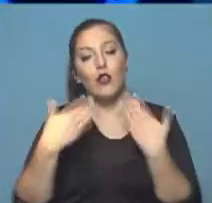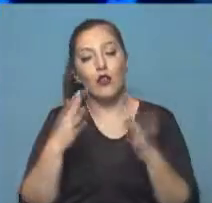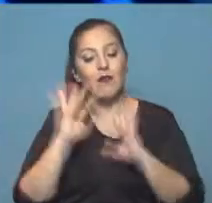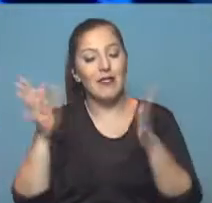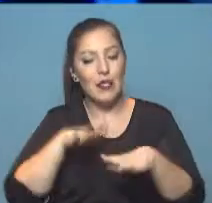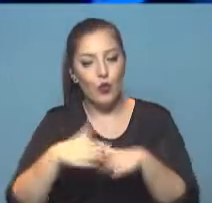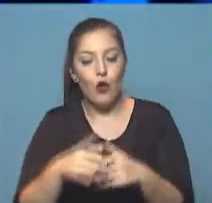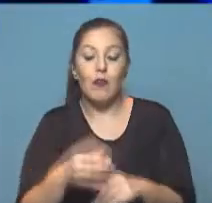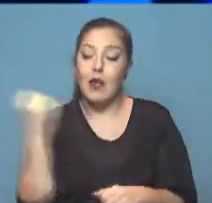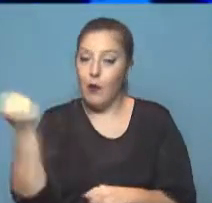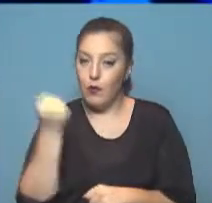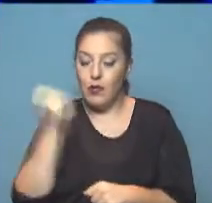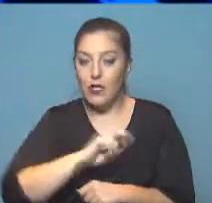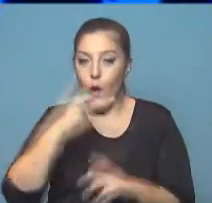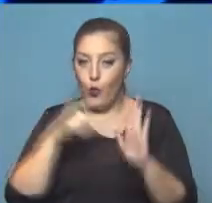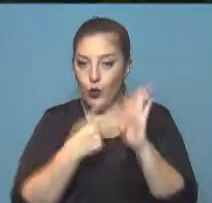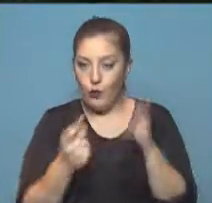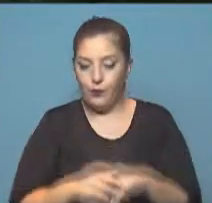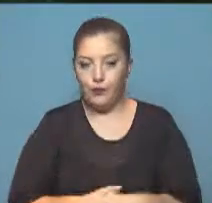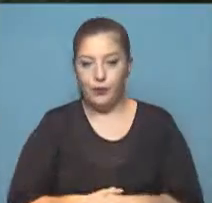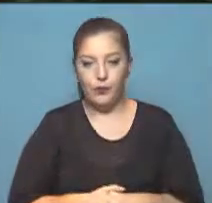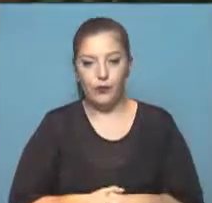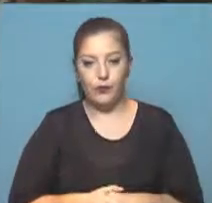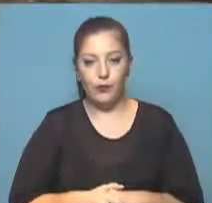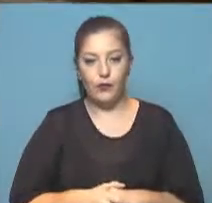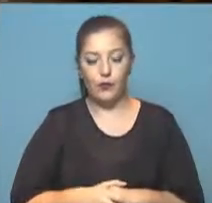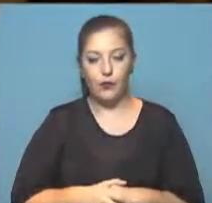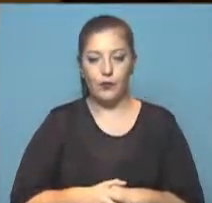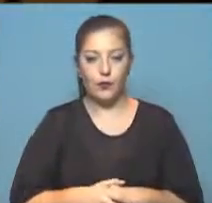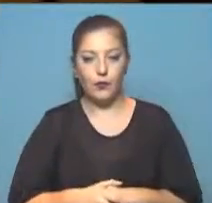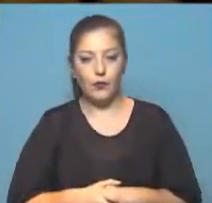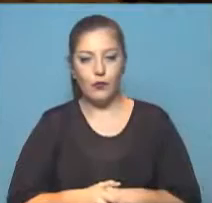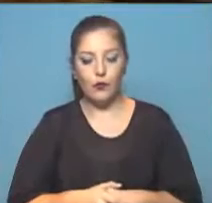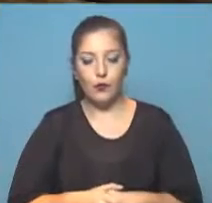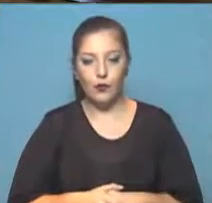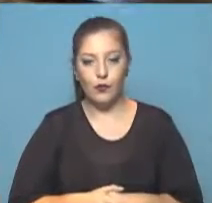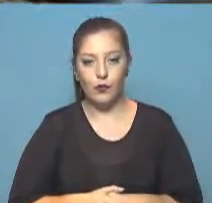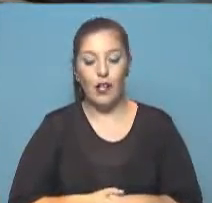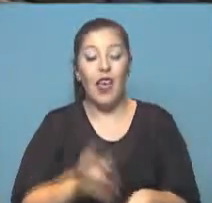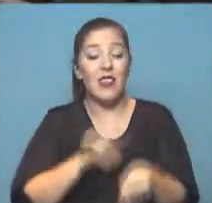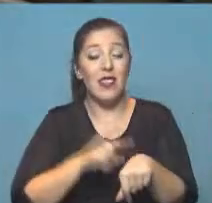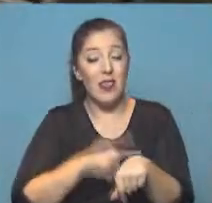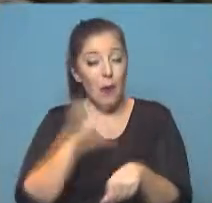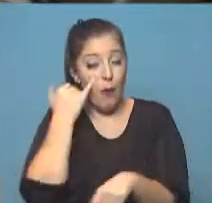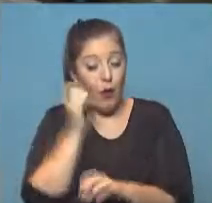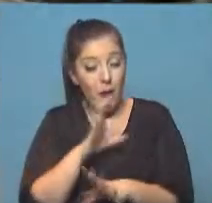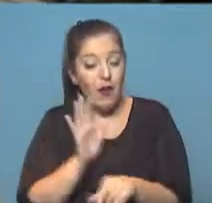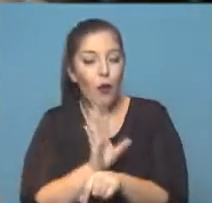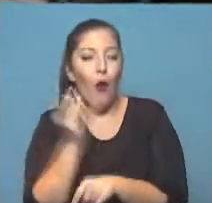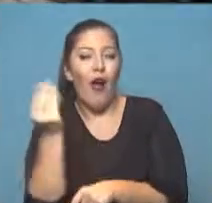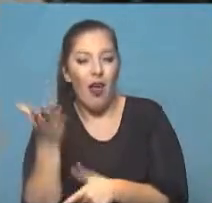pesa. Segundo, una muy poca en términos de tiempo y magra en términos de